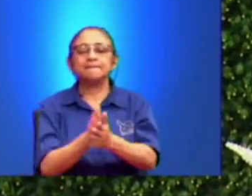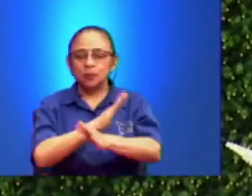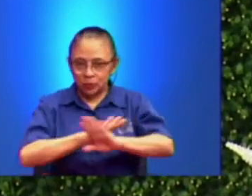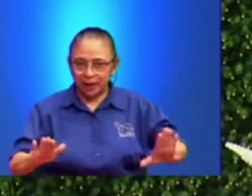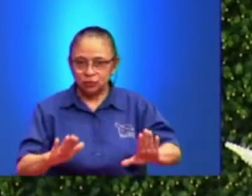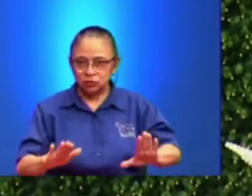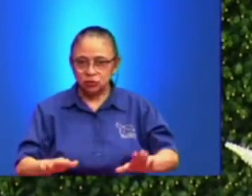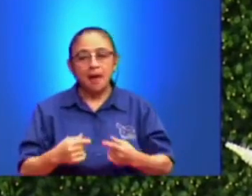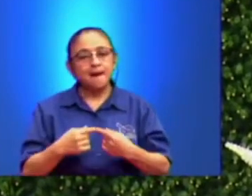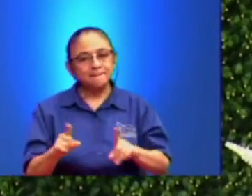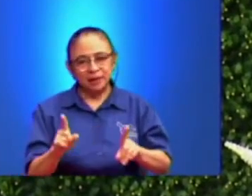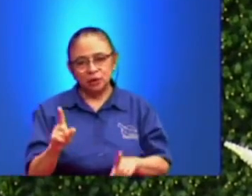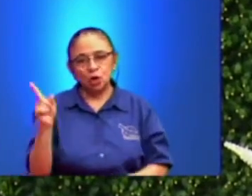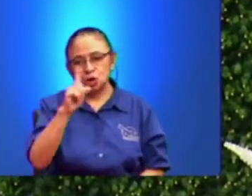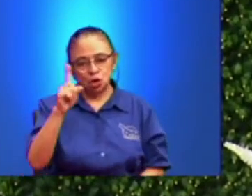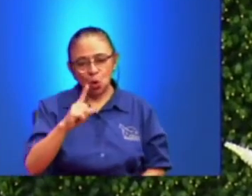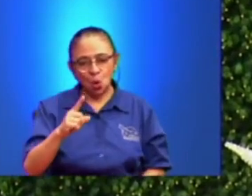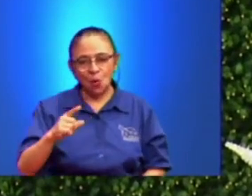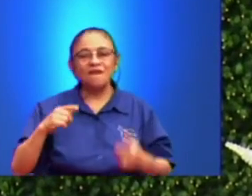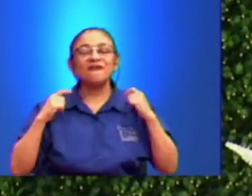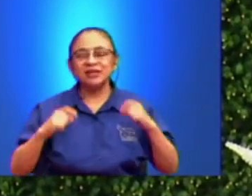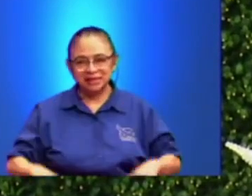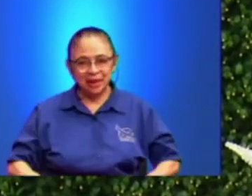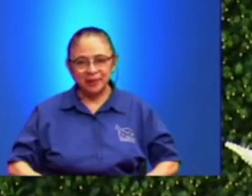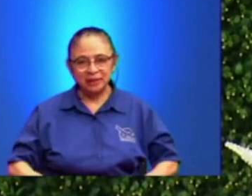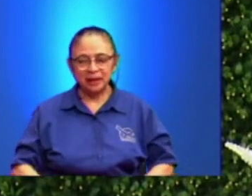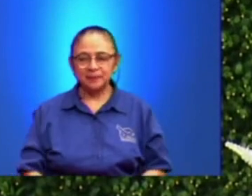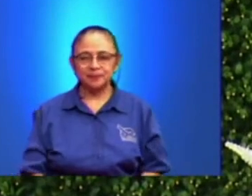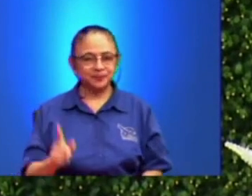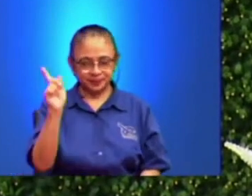pero obviamente no estoy hablando de la muerte física